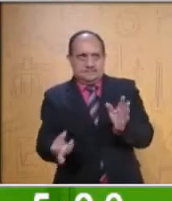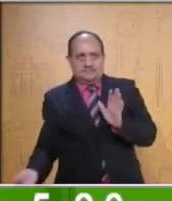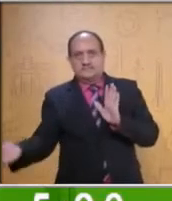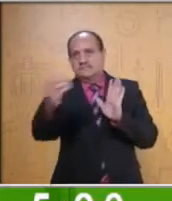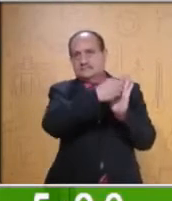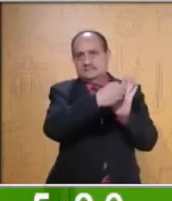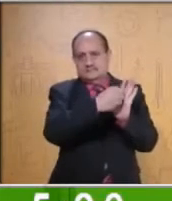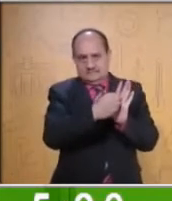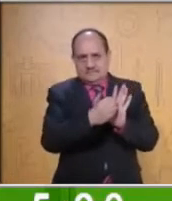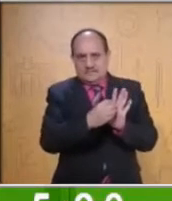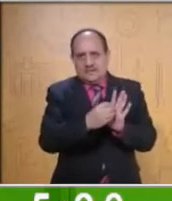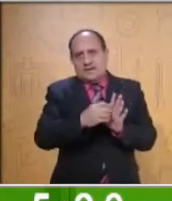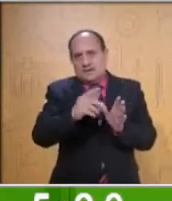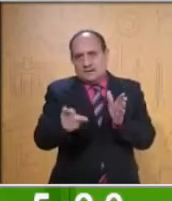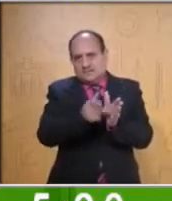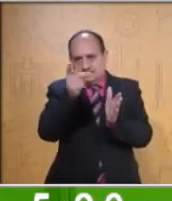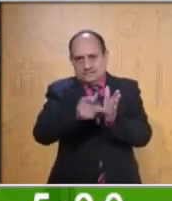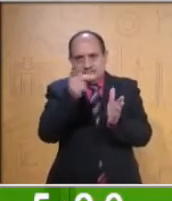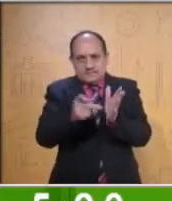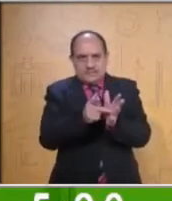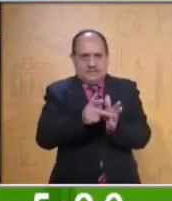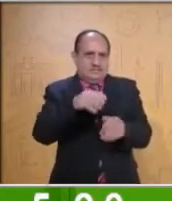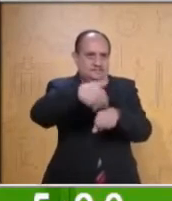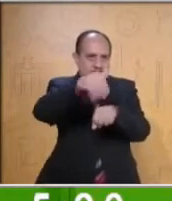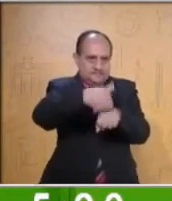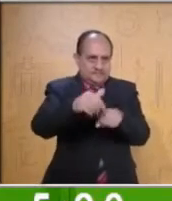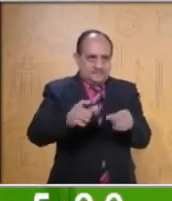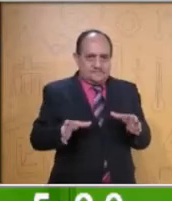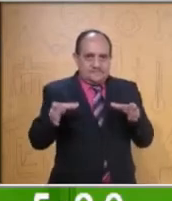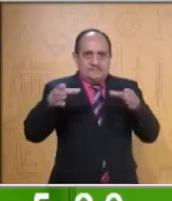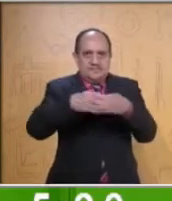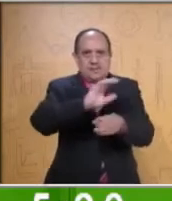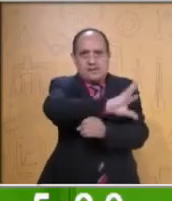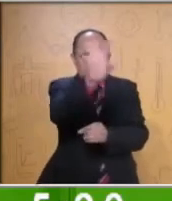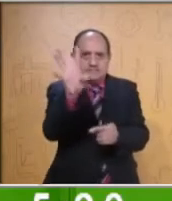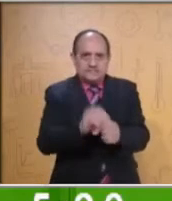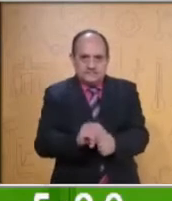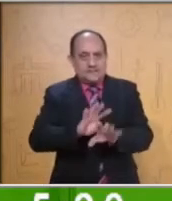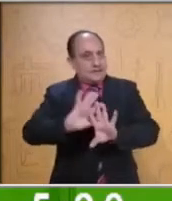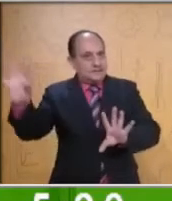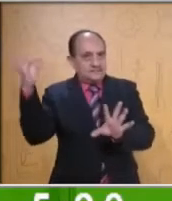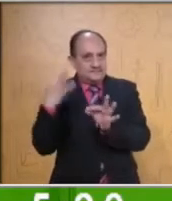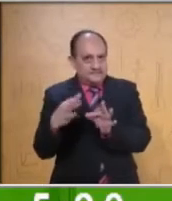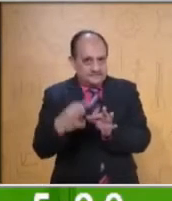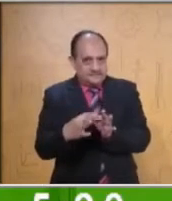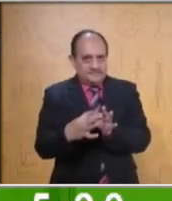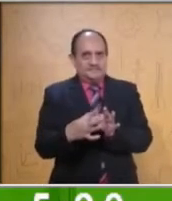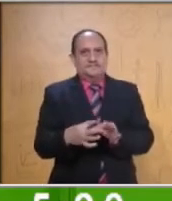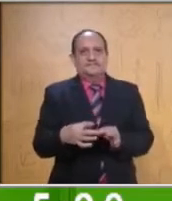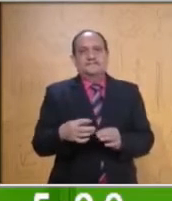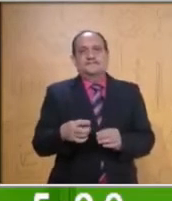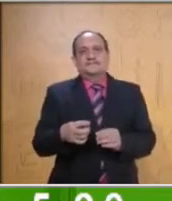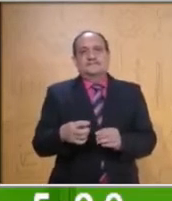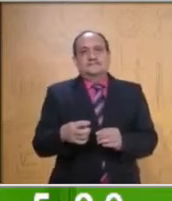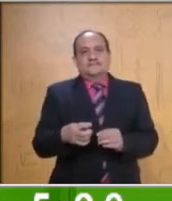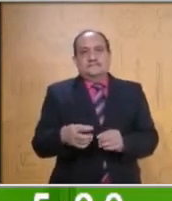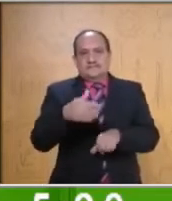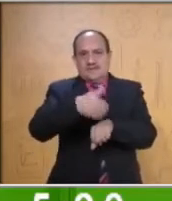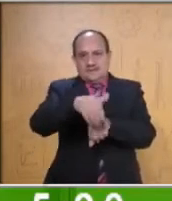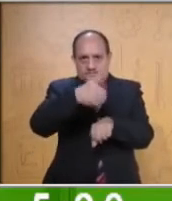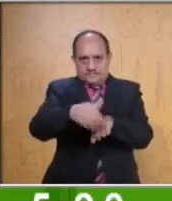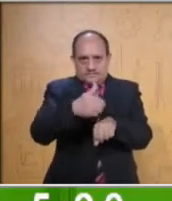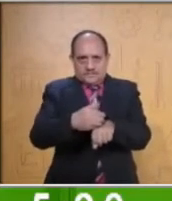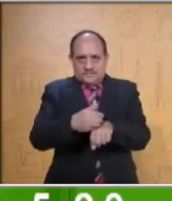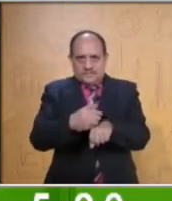establecer la frecuencia absoluta. ¿Ya están listos? Quedamos entonces que el número de